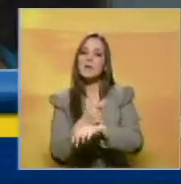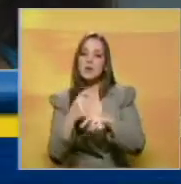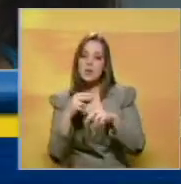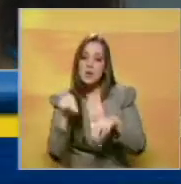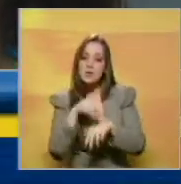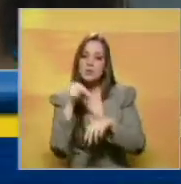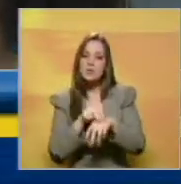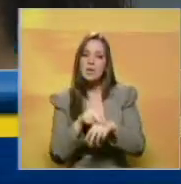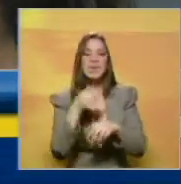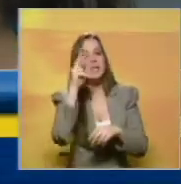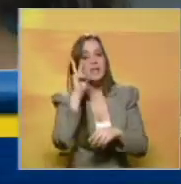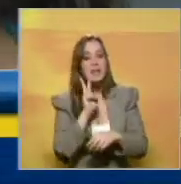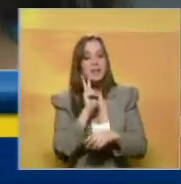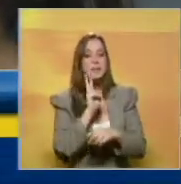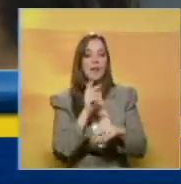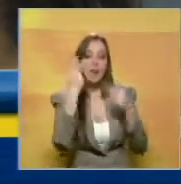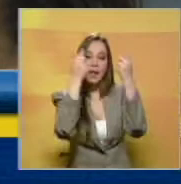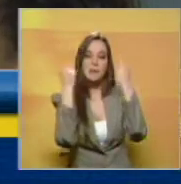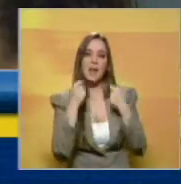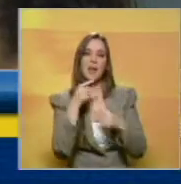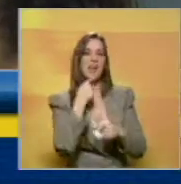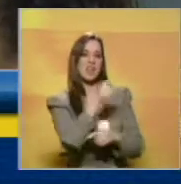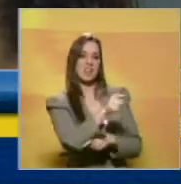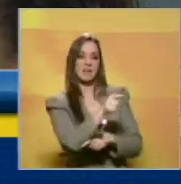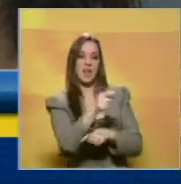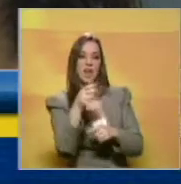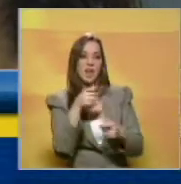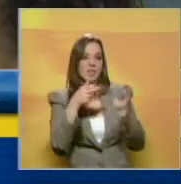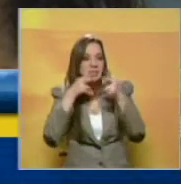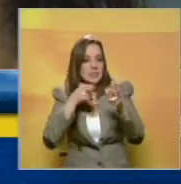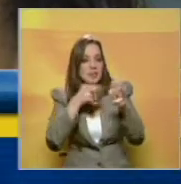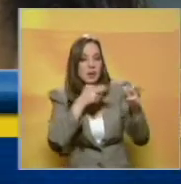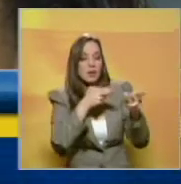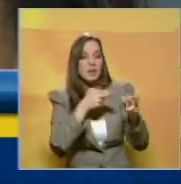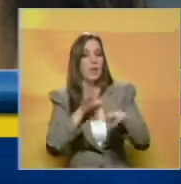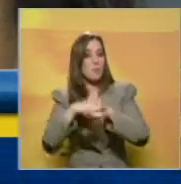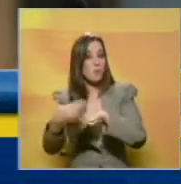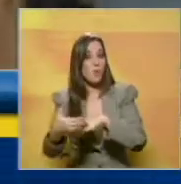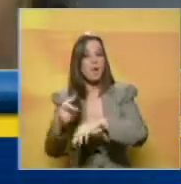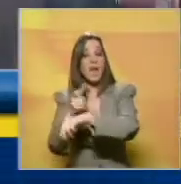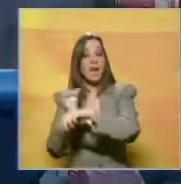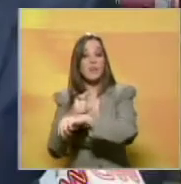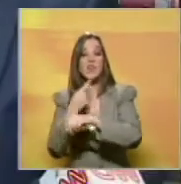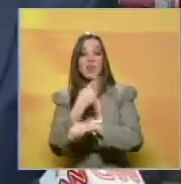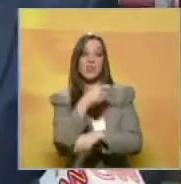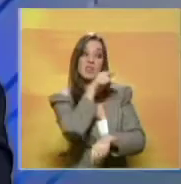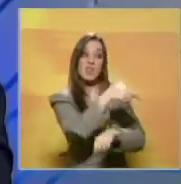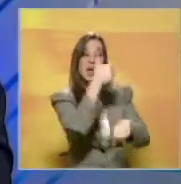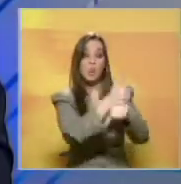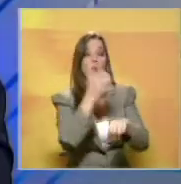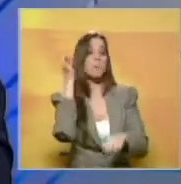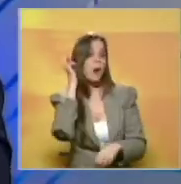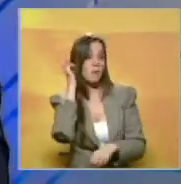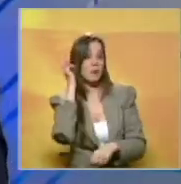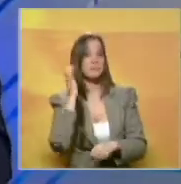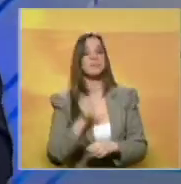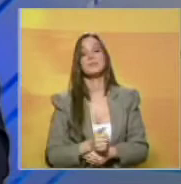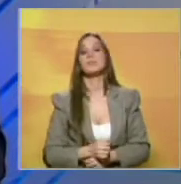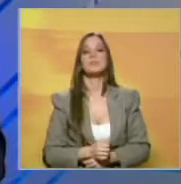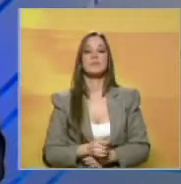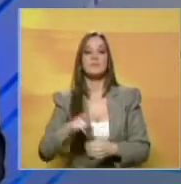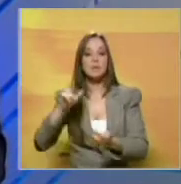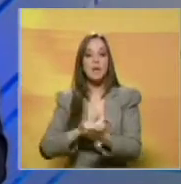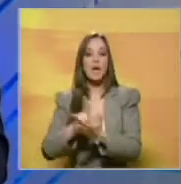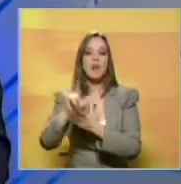limpie la imagen de la joven señalada como terrorista por medios de comunicación del Estado sin haber sido investigada. Aviones